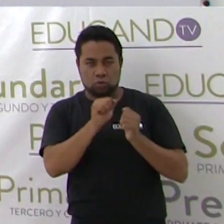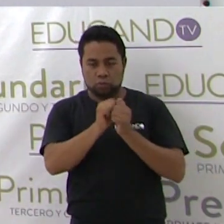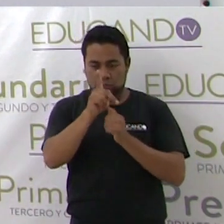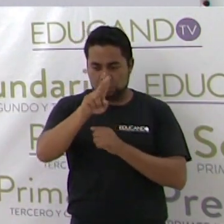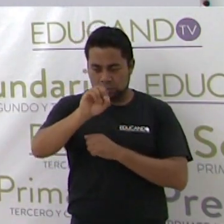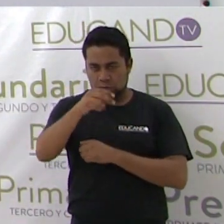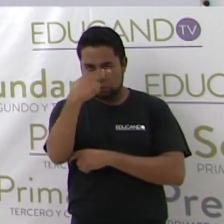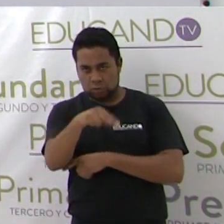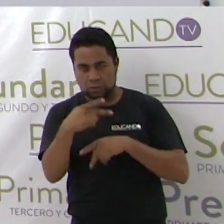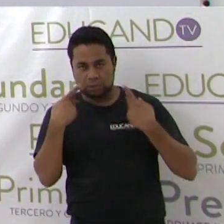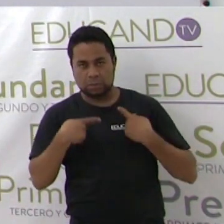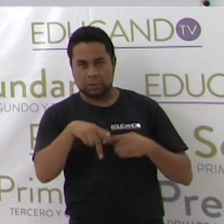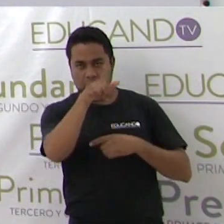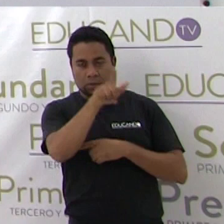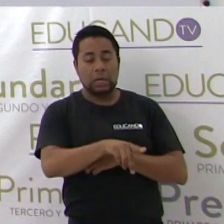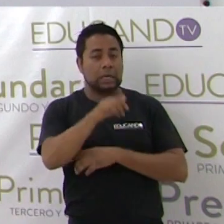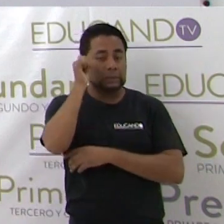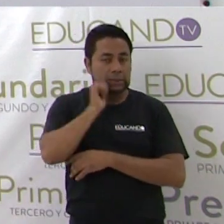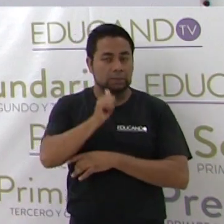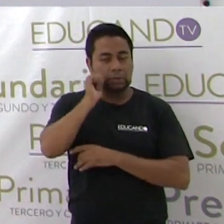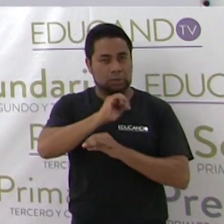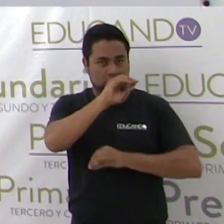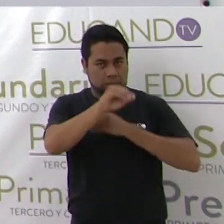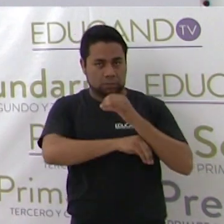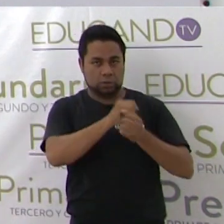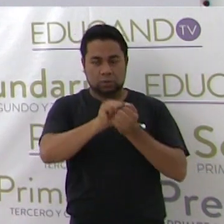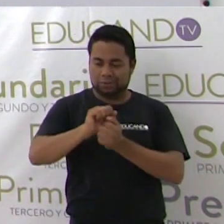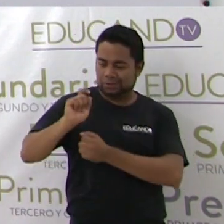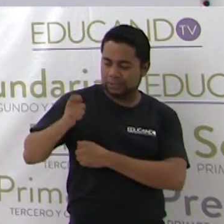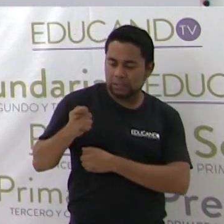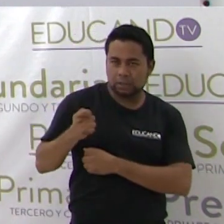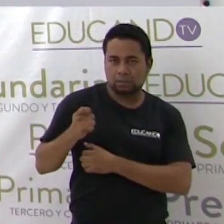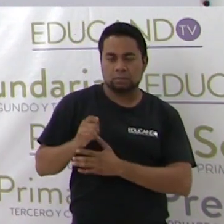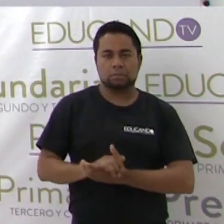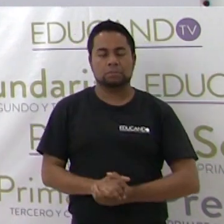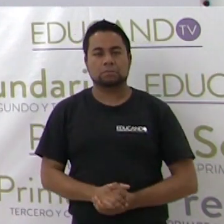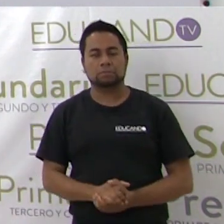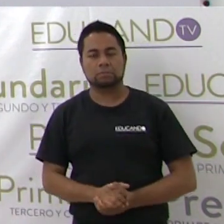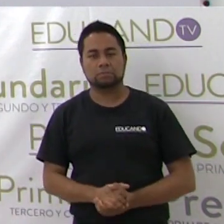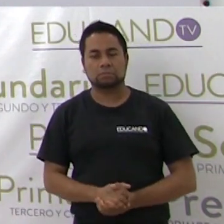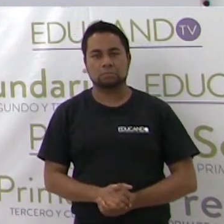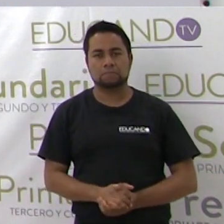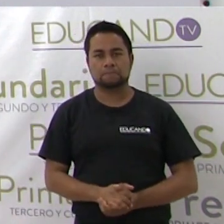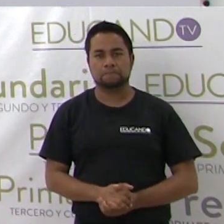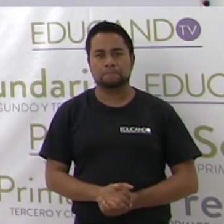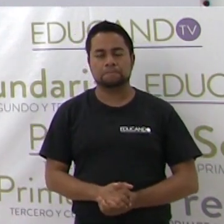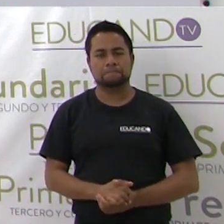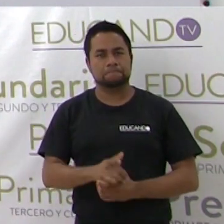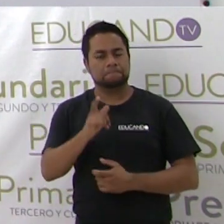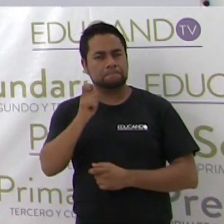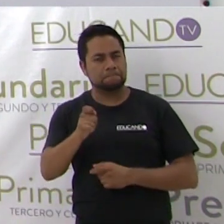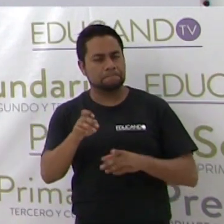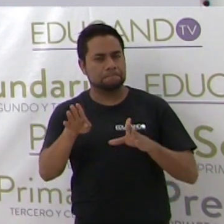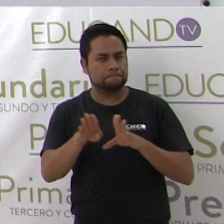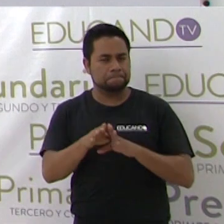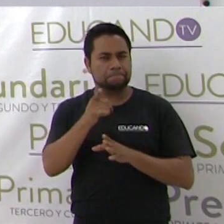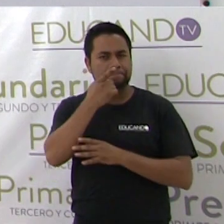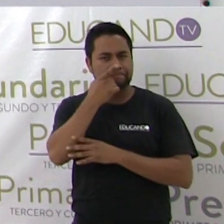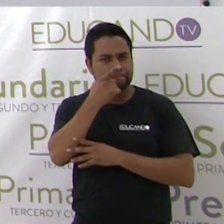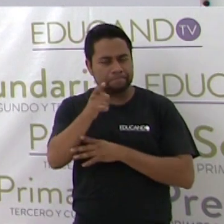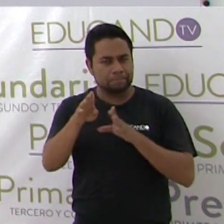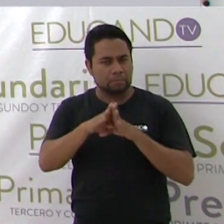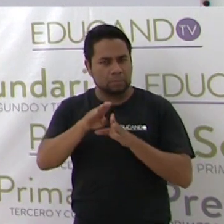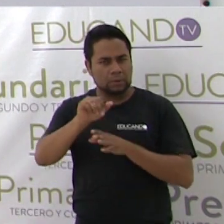personales. Siempre se escriben con tilde, ¿bien? A lo que comúnmente conocemos